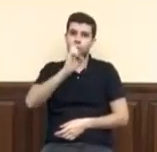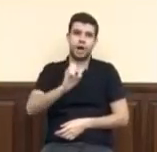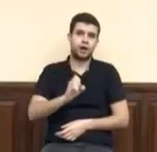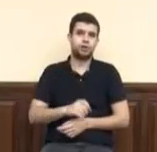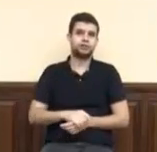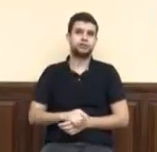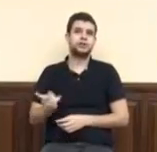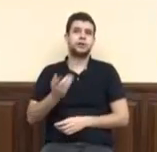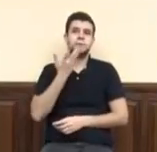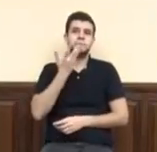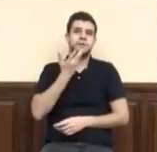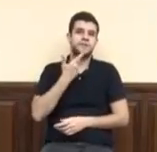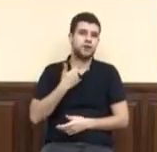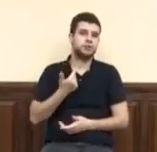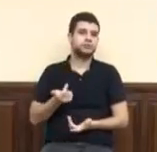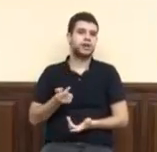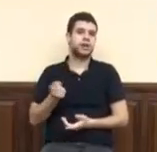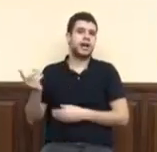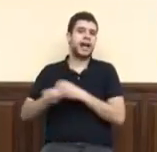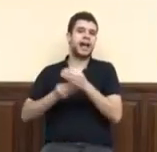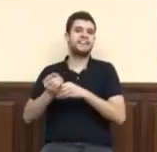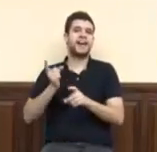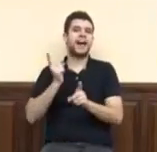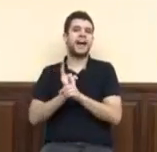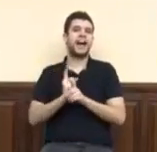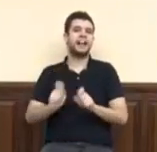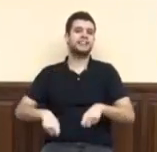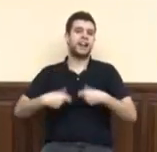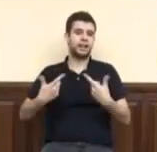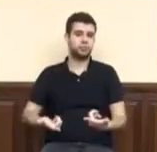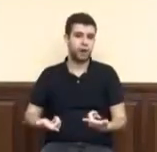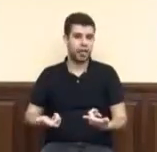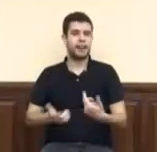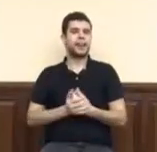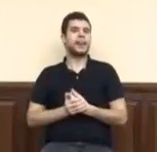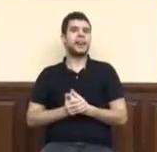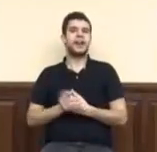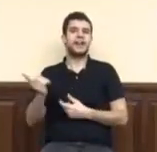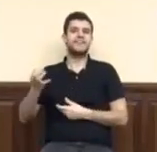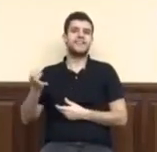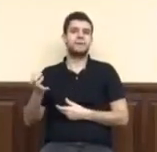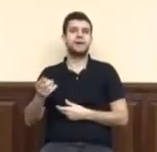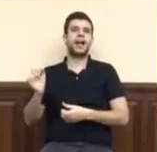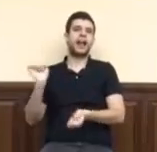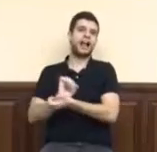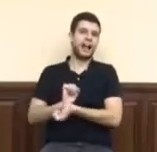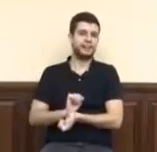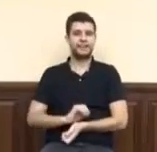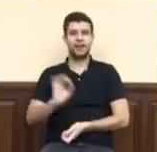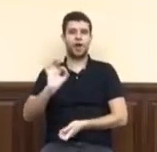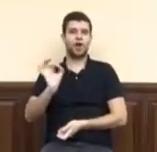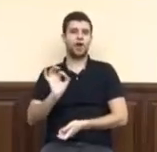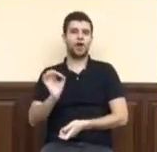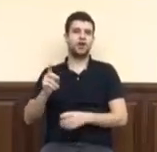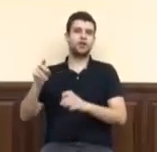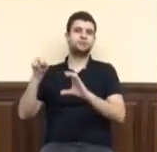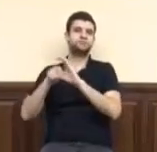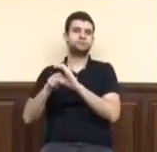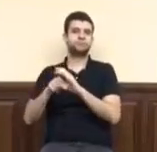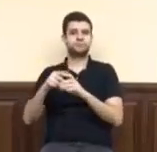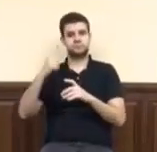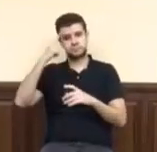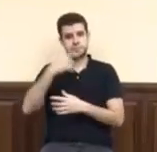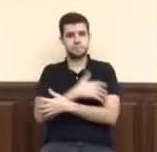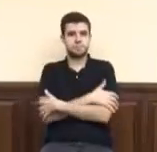unos viciosos, porque lo que hacen es antinatural y lo que tendrían que hacer es estar en la cárcel o ingresarlos en